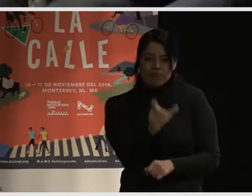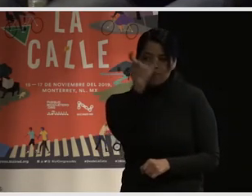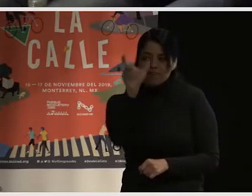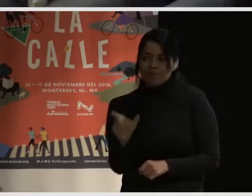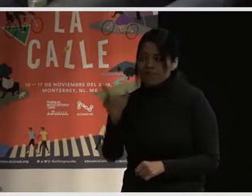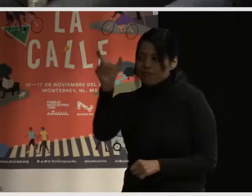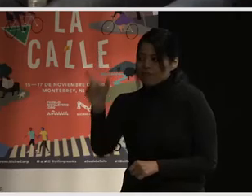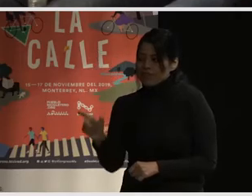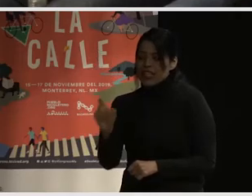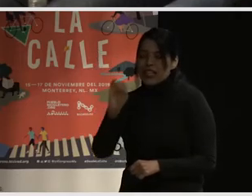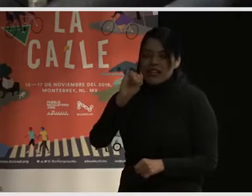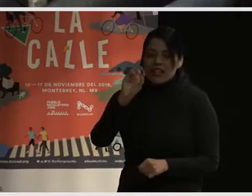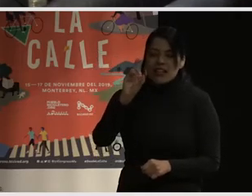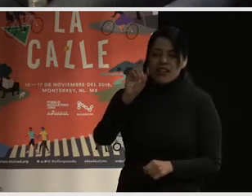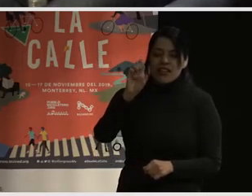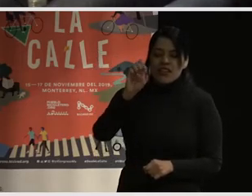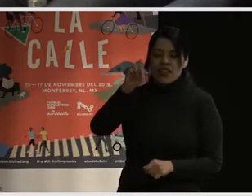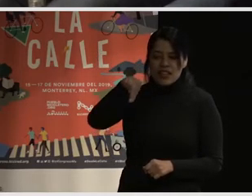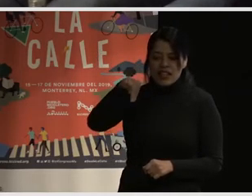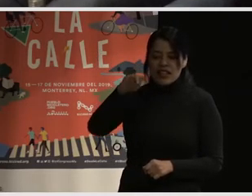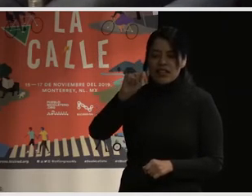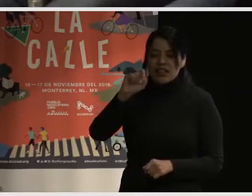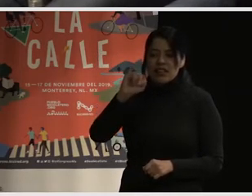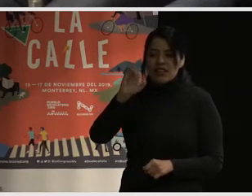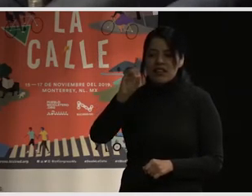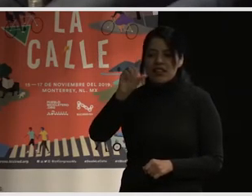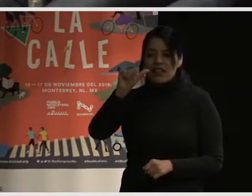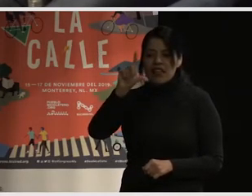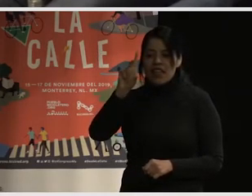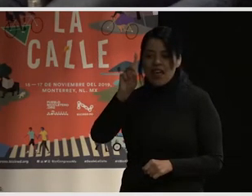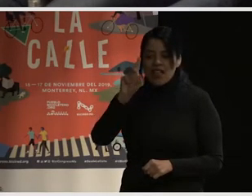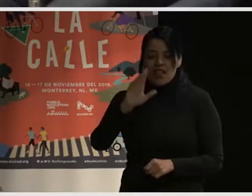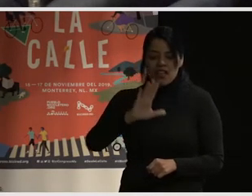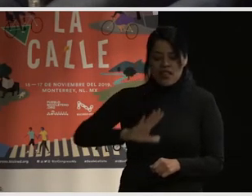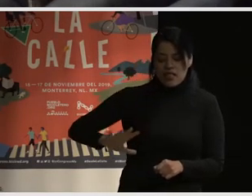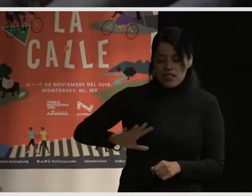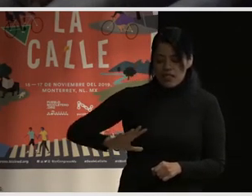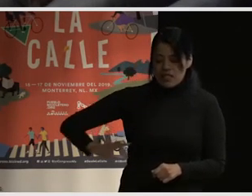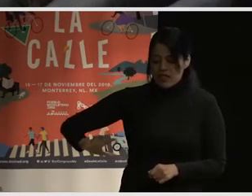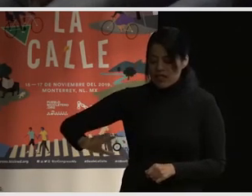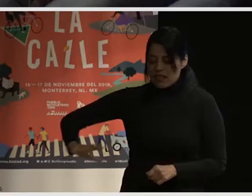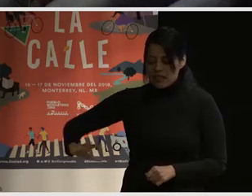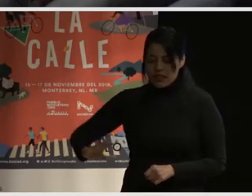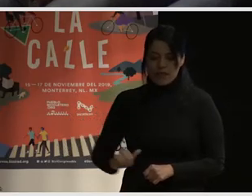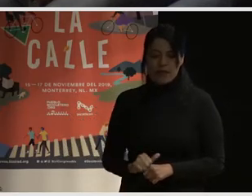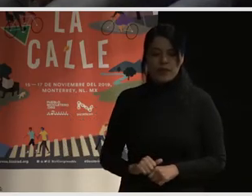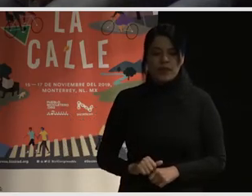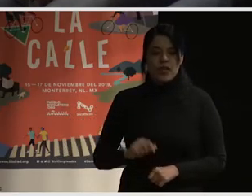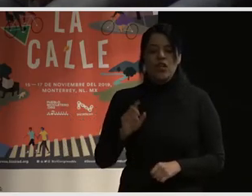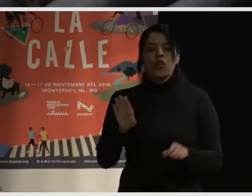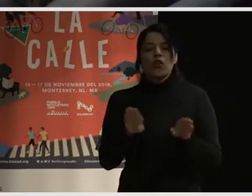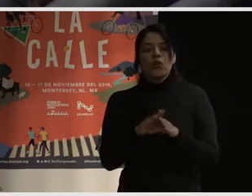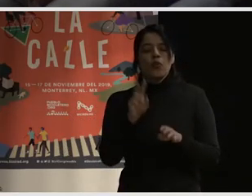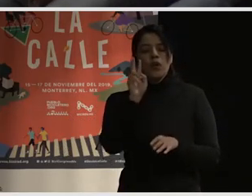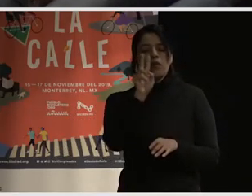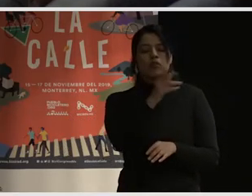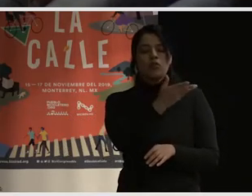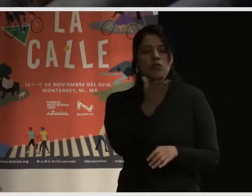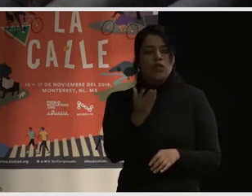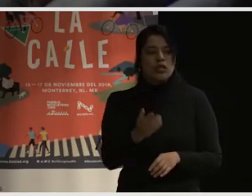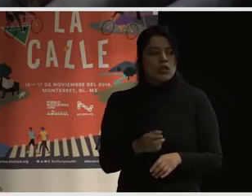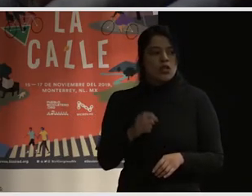identidad de los municipios hasta a nivel colonial como este tipo de cosas lo han visto ustedes porque yo creo que al menos